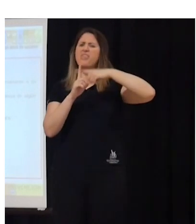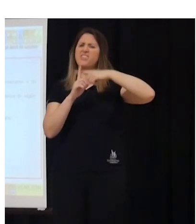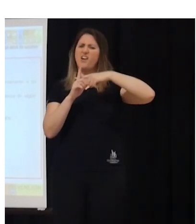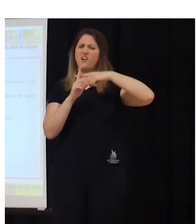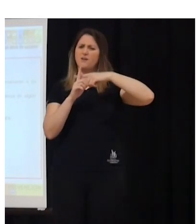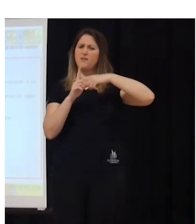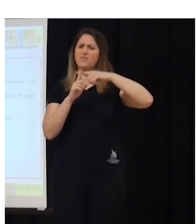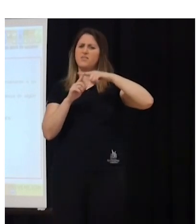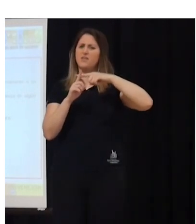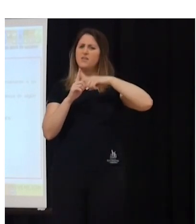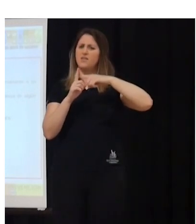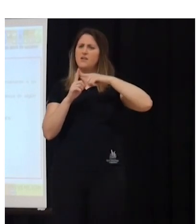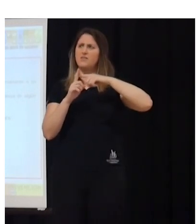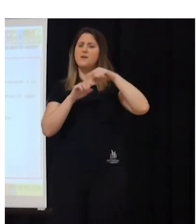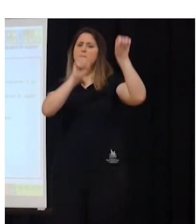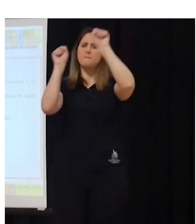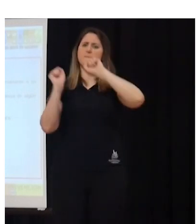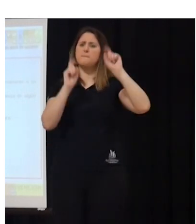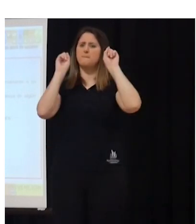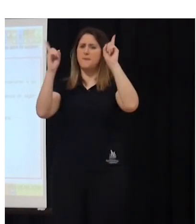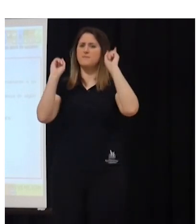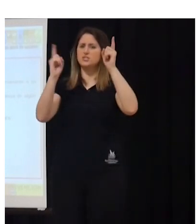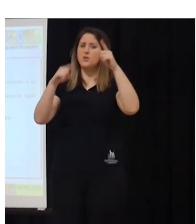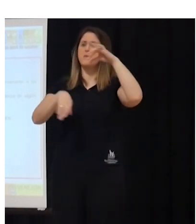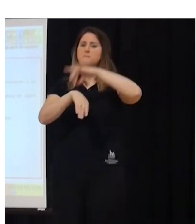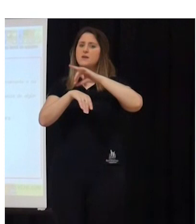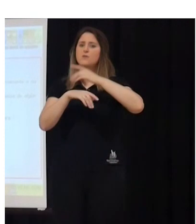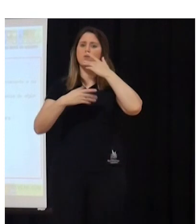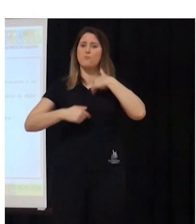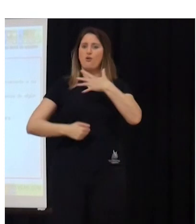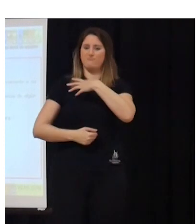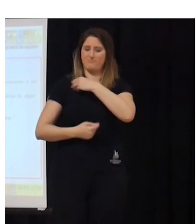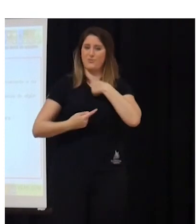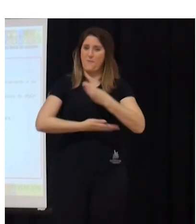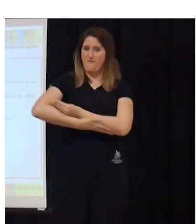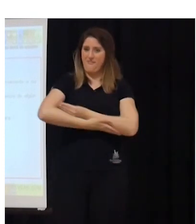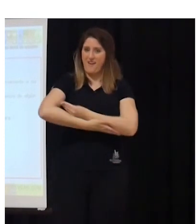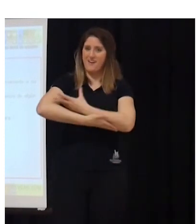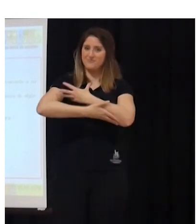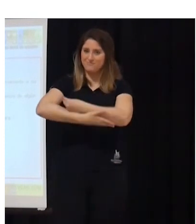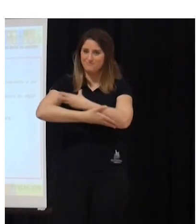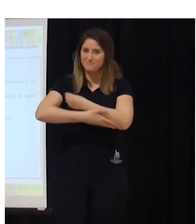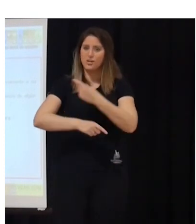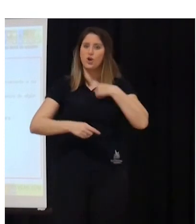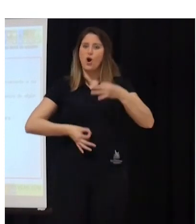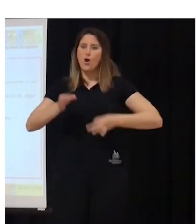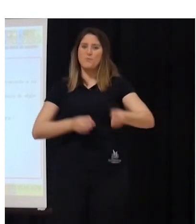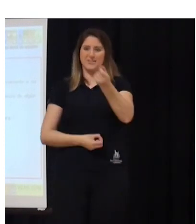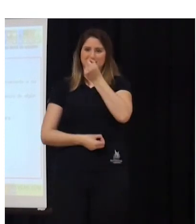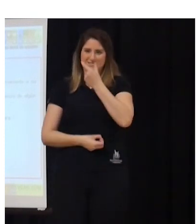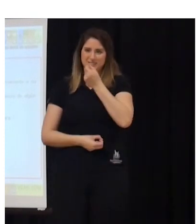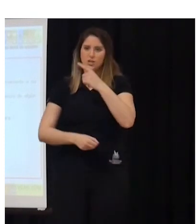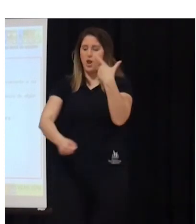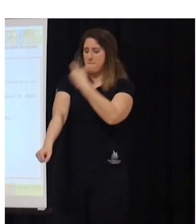desde el punto de vista médico-sanitario. ¿Qué pasa con la lactancia, con los tratamientos hormonales? ¿Qué pasa con